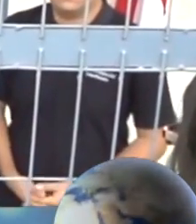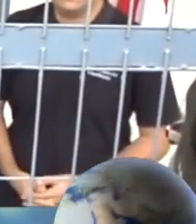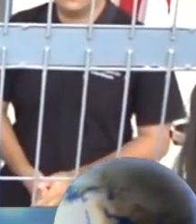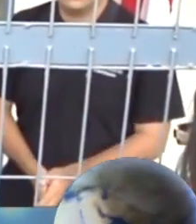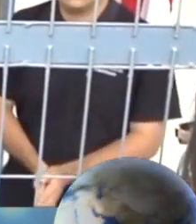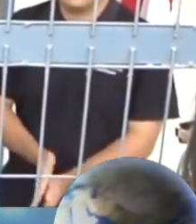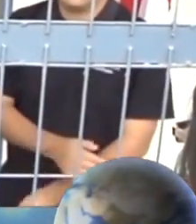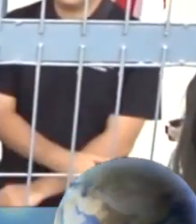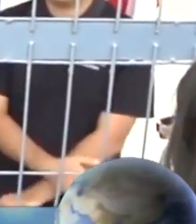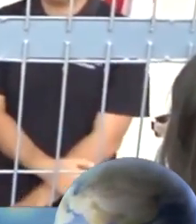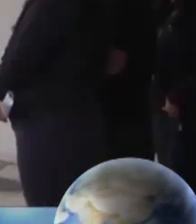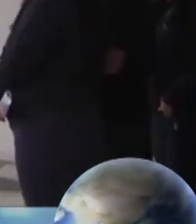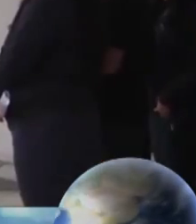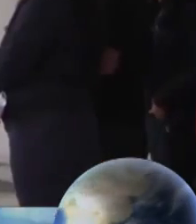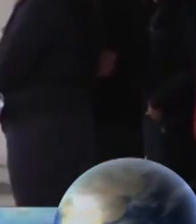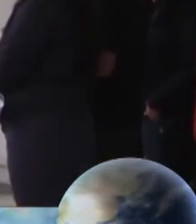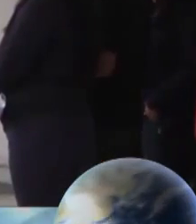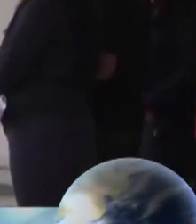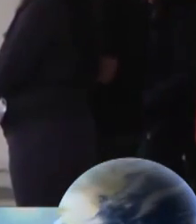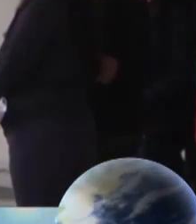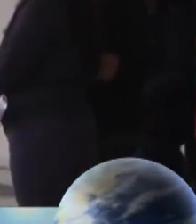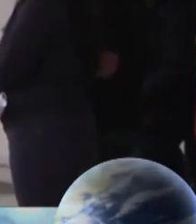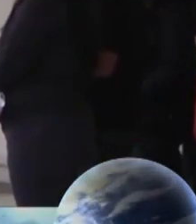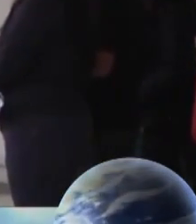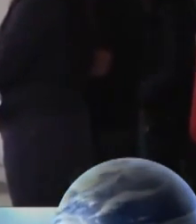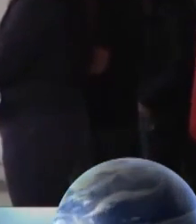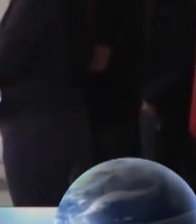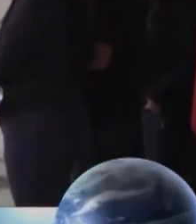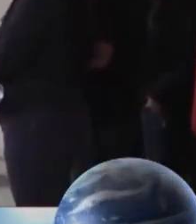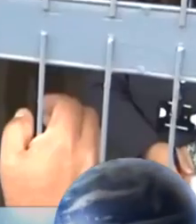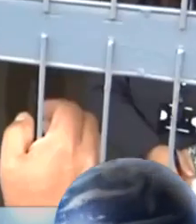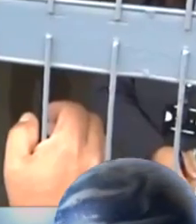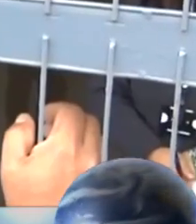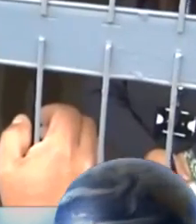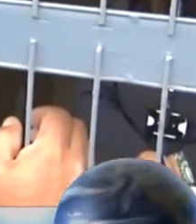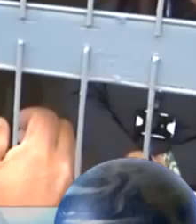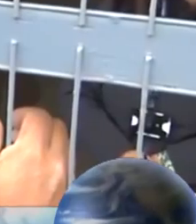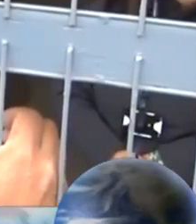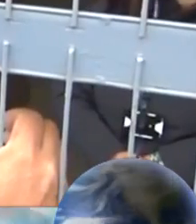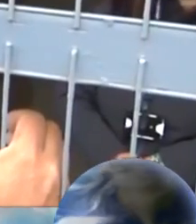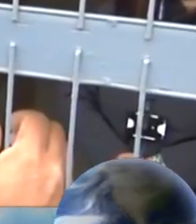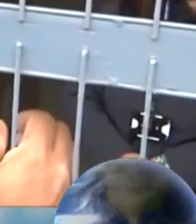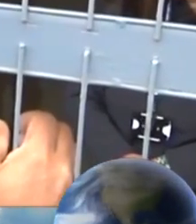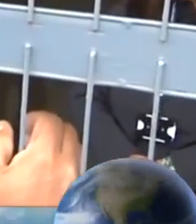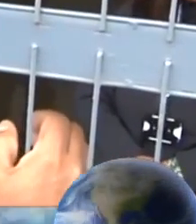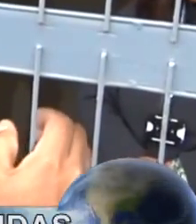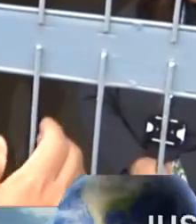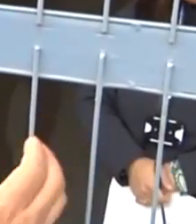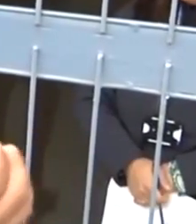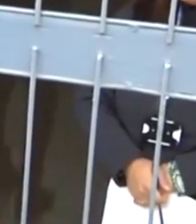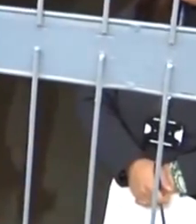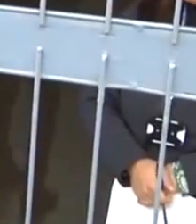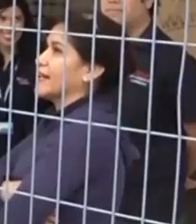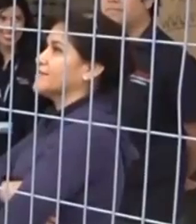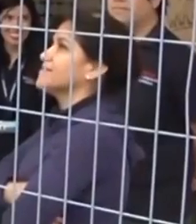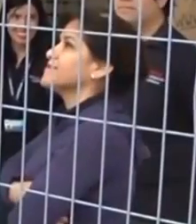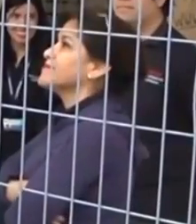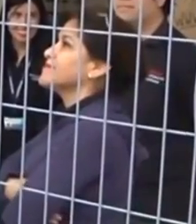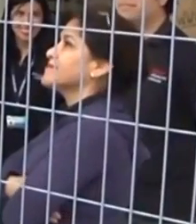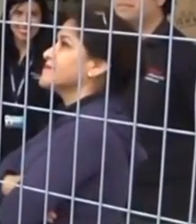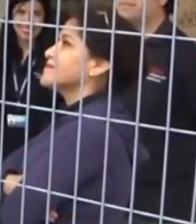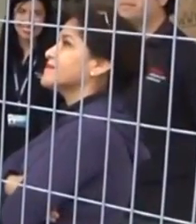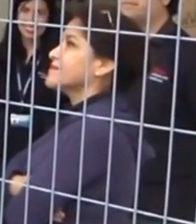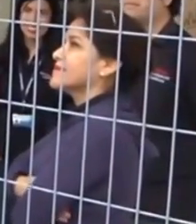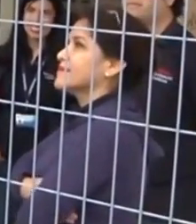que dichas designaciones las realicen otras autoridades distintas al director nacional y directores regionales en el registro civil e identificación.